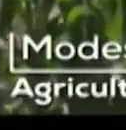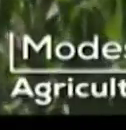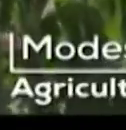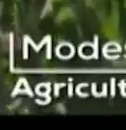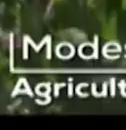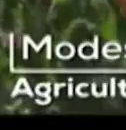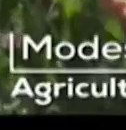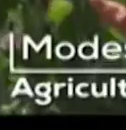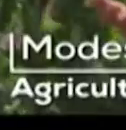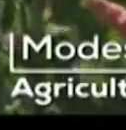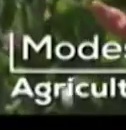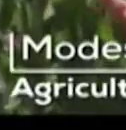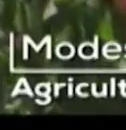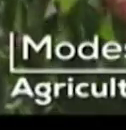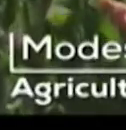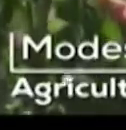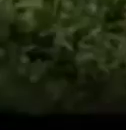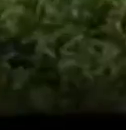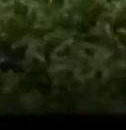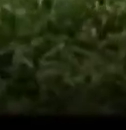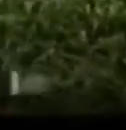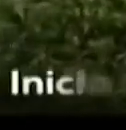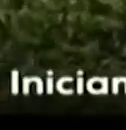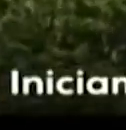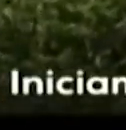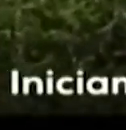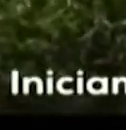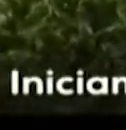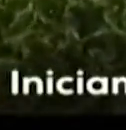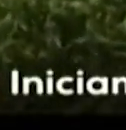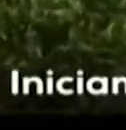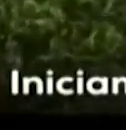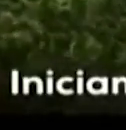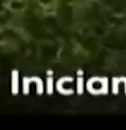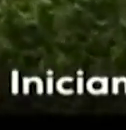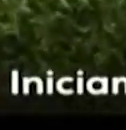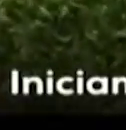realidad que yo iba a tener una siembra como esta que tenemos hoy aquí.